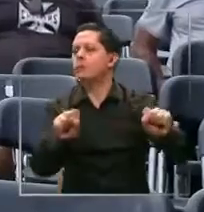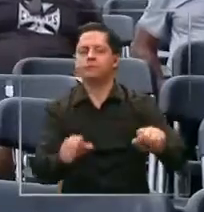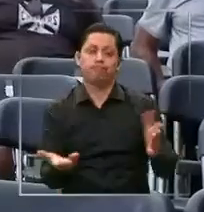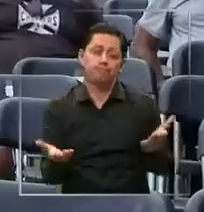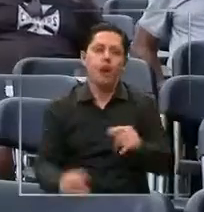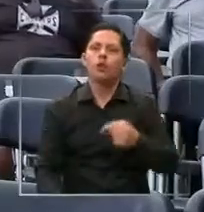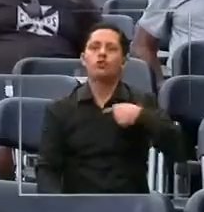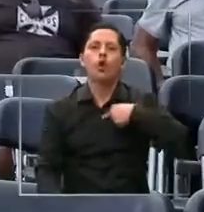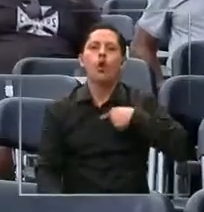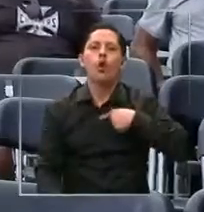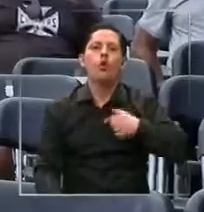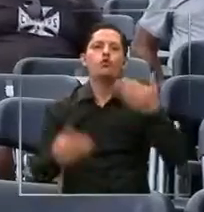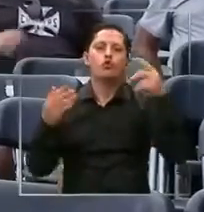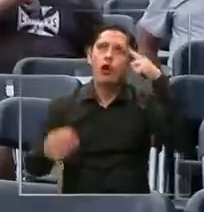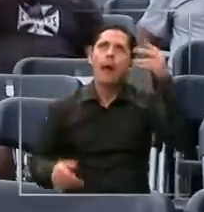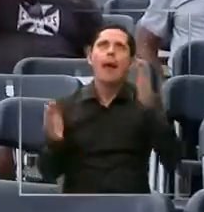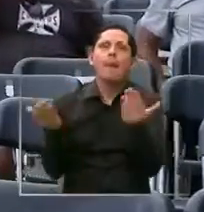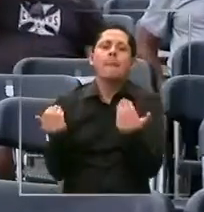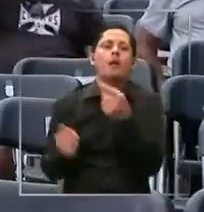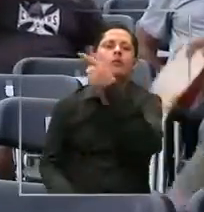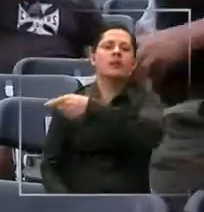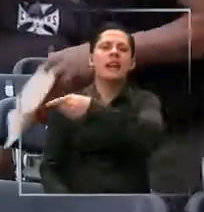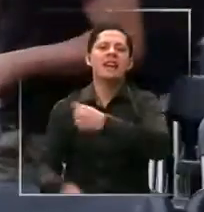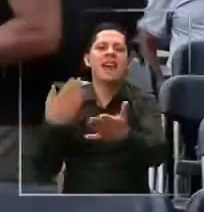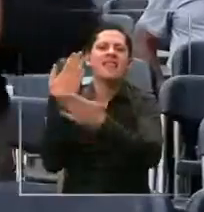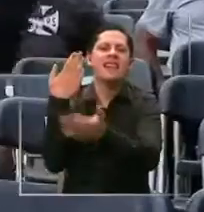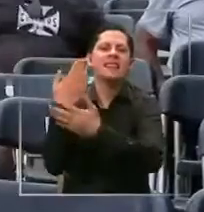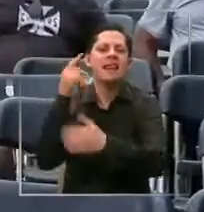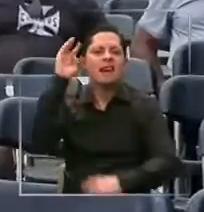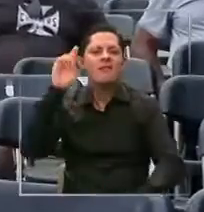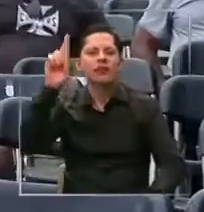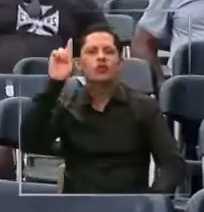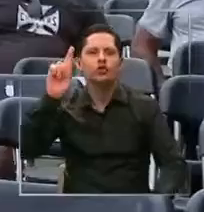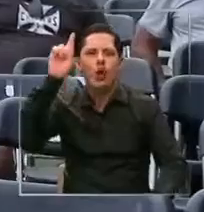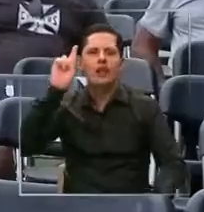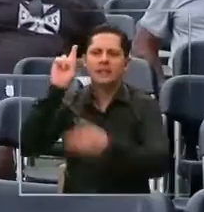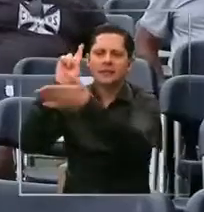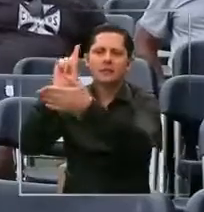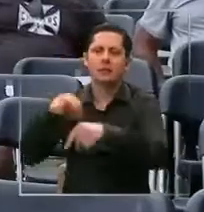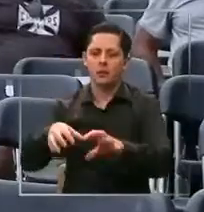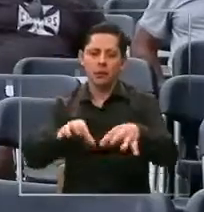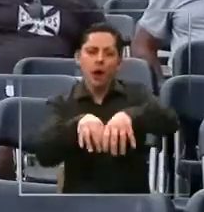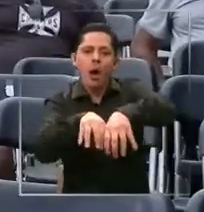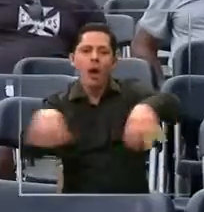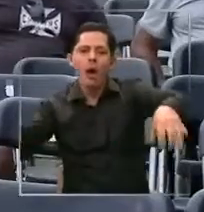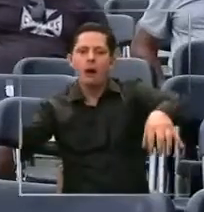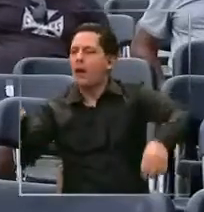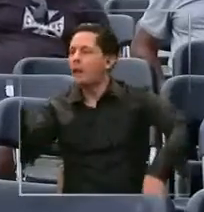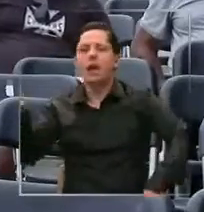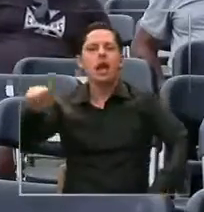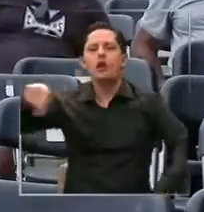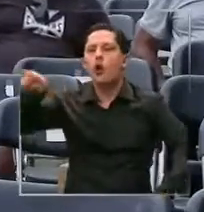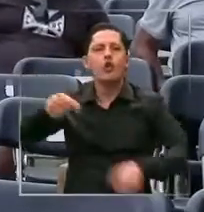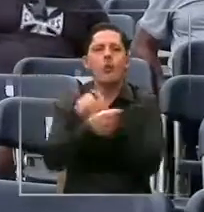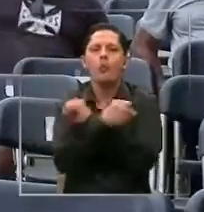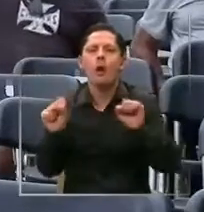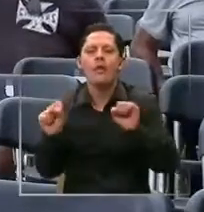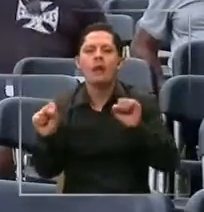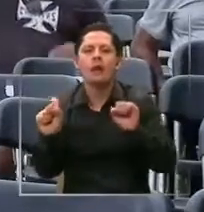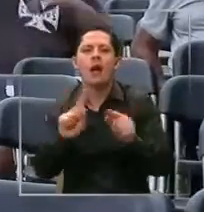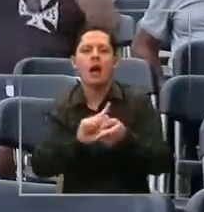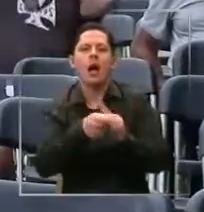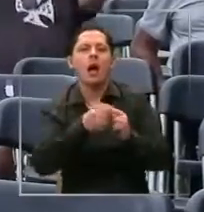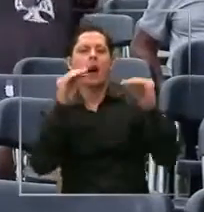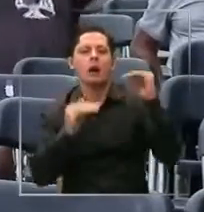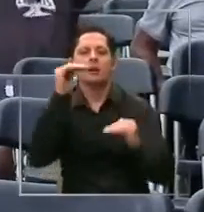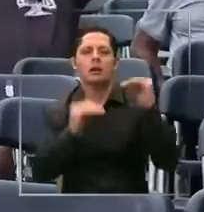espero que la derecha reflexione sobre la decisión que tomaron. Fue una mala decisión, una decisión incorrecta. Ellos no pueden condicionar a una decisión